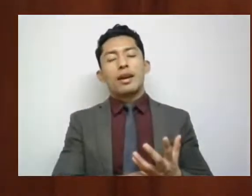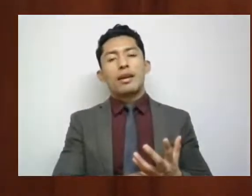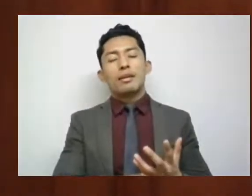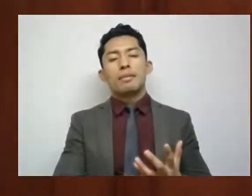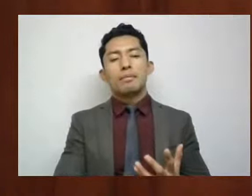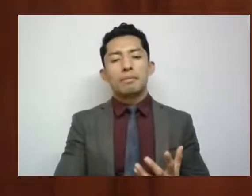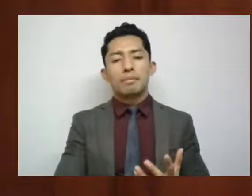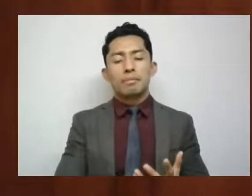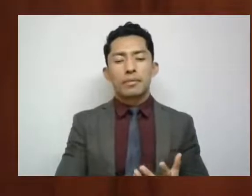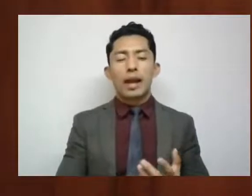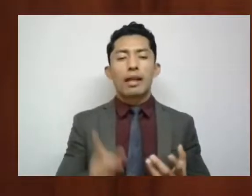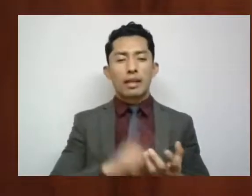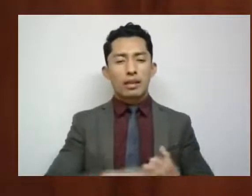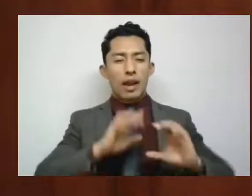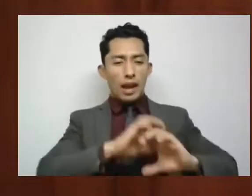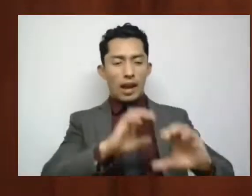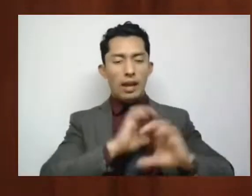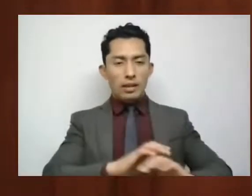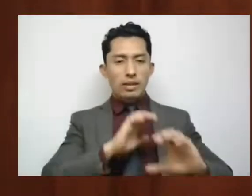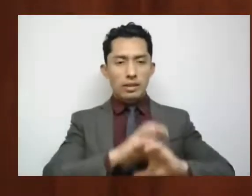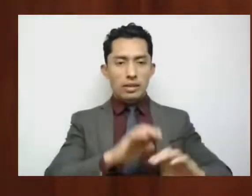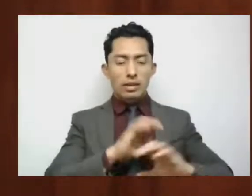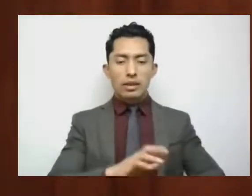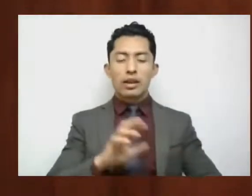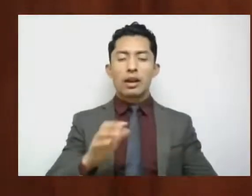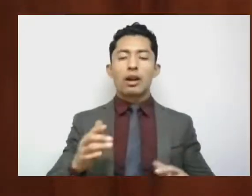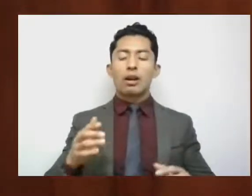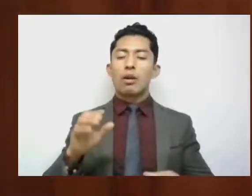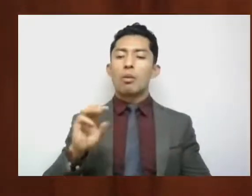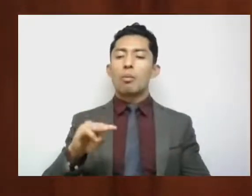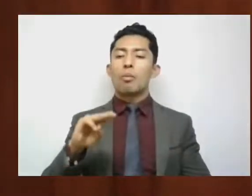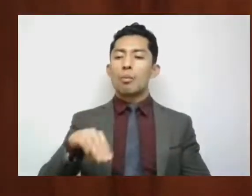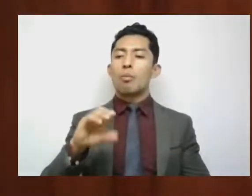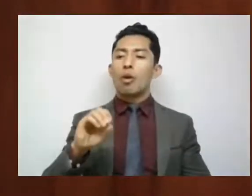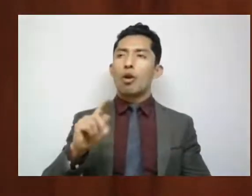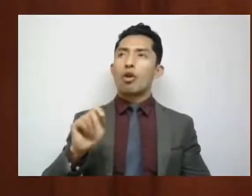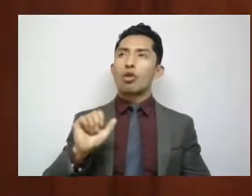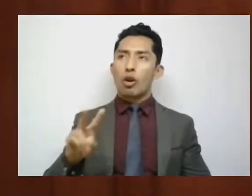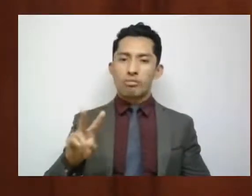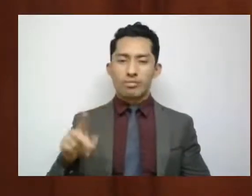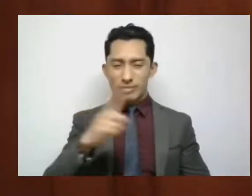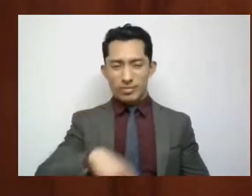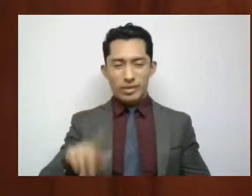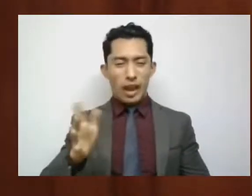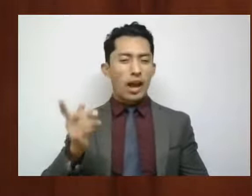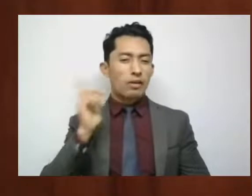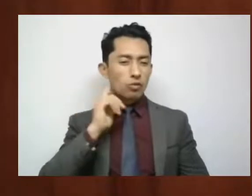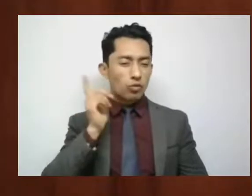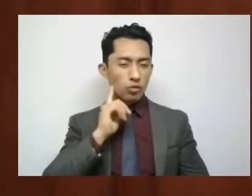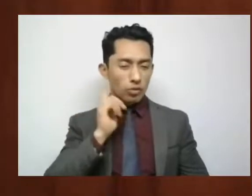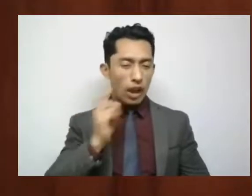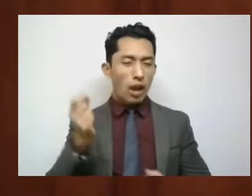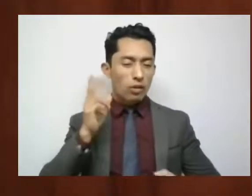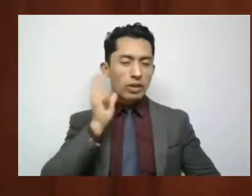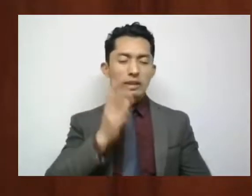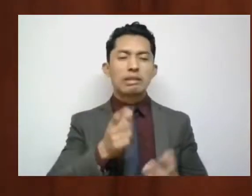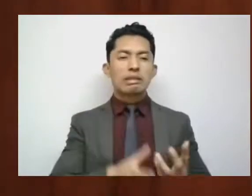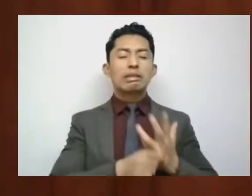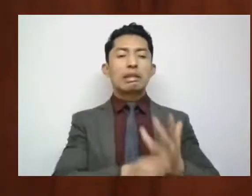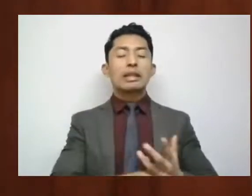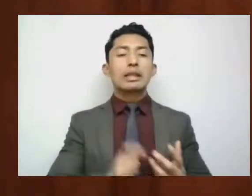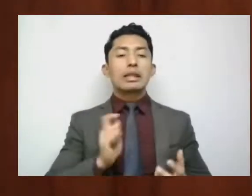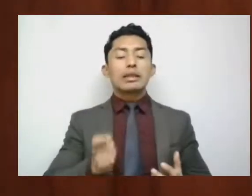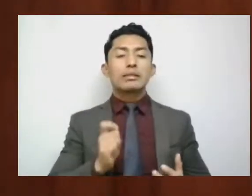una canción de la banda de rock Molotov, que seguramente muchos hemos escuchado, y la mayoría, que dice: si le